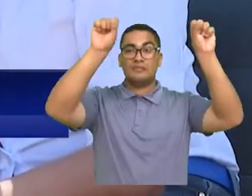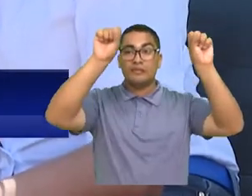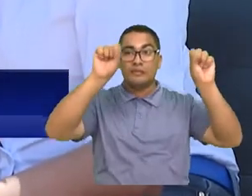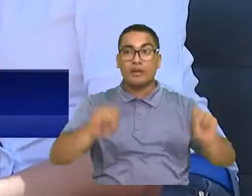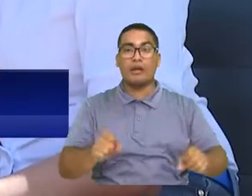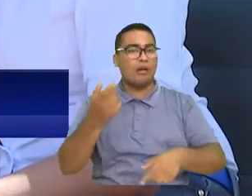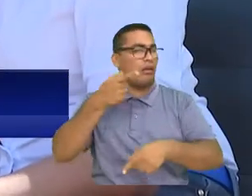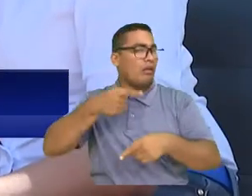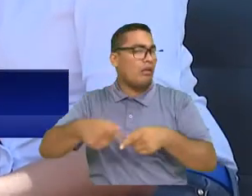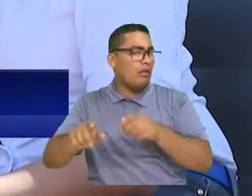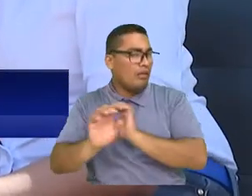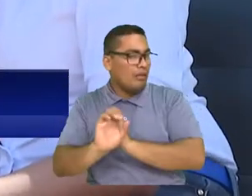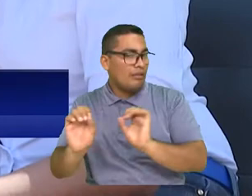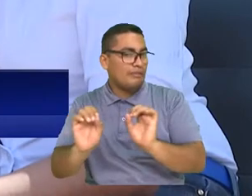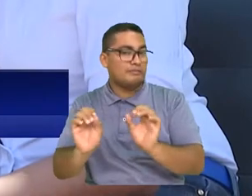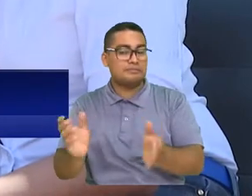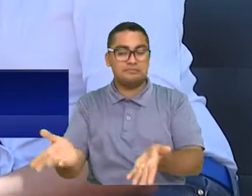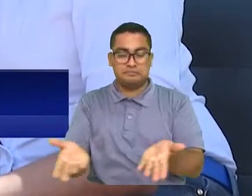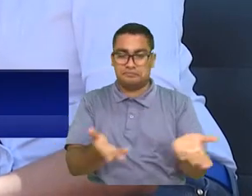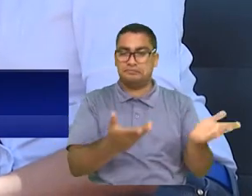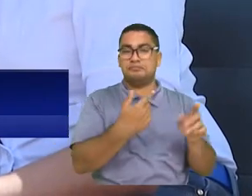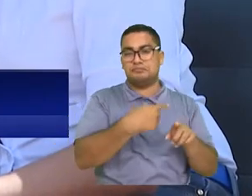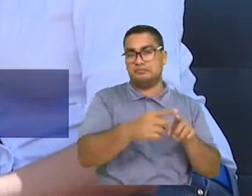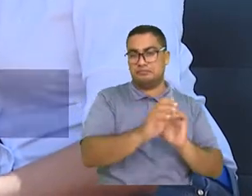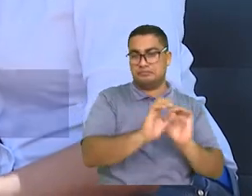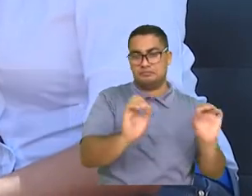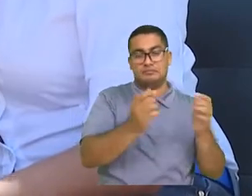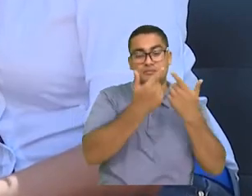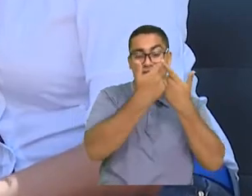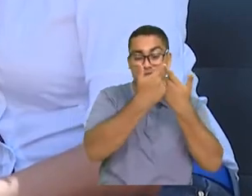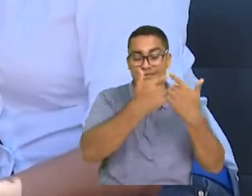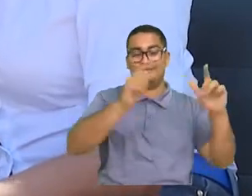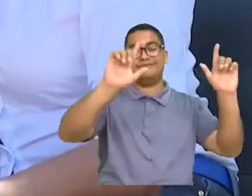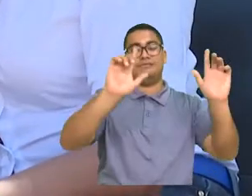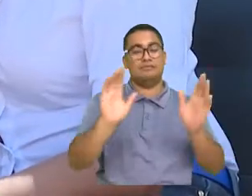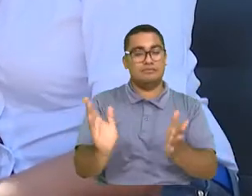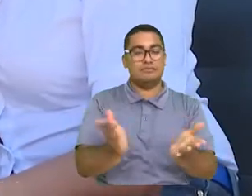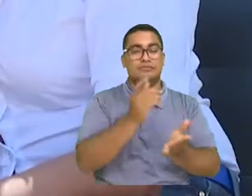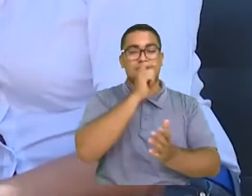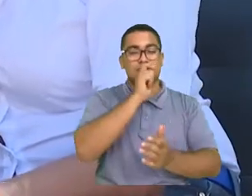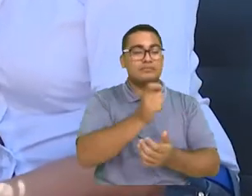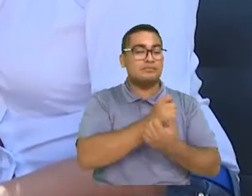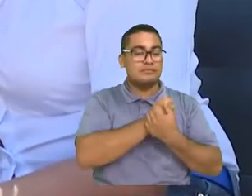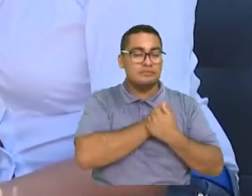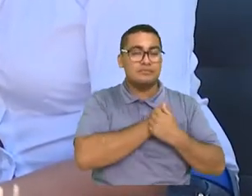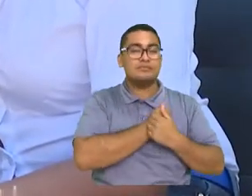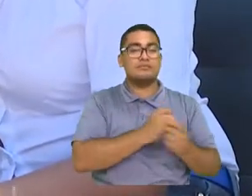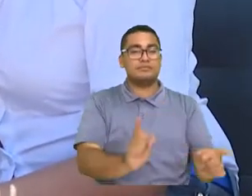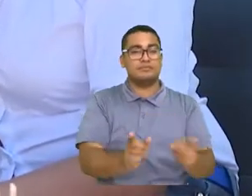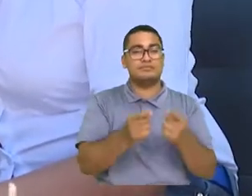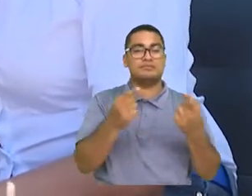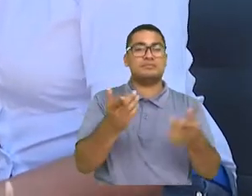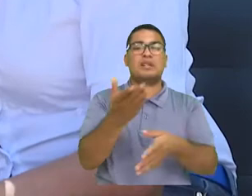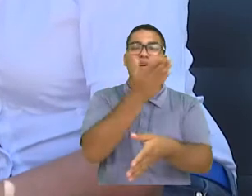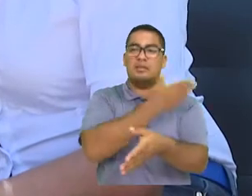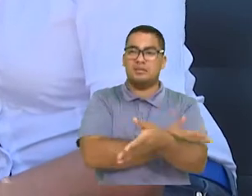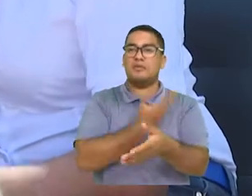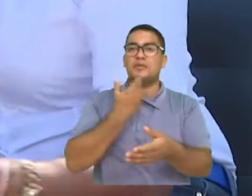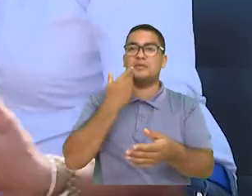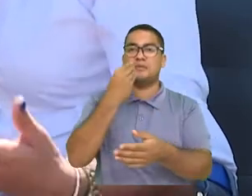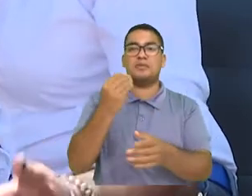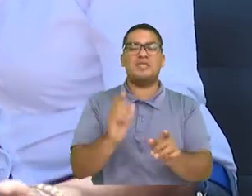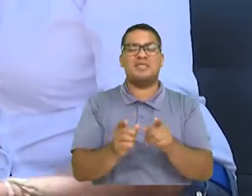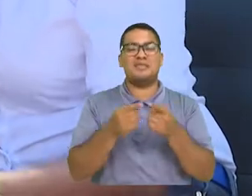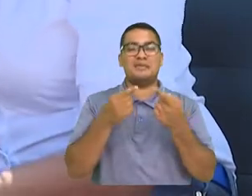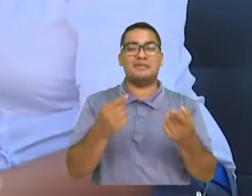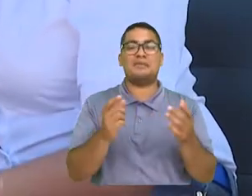gratis. Hacemos la invitación a todos los jóvenes aficionados, apasionados, a los jóvenes que ya tienen técnicas también dentro de la música